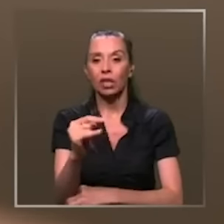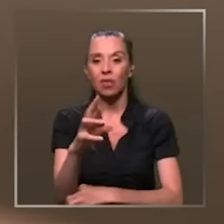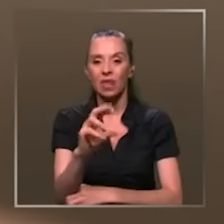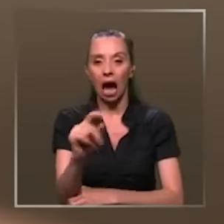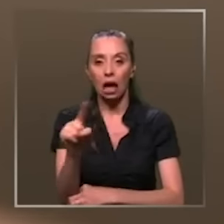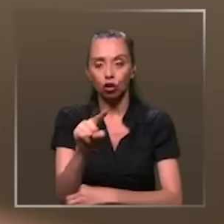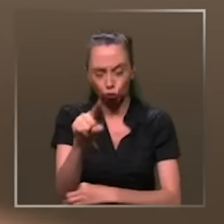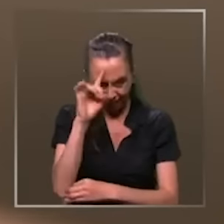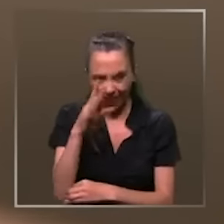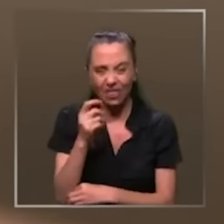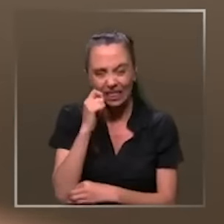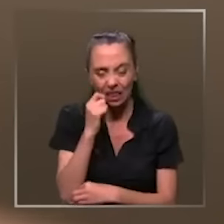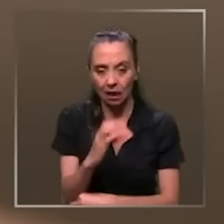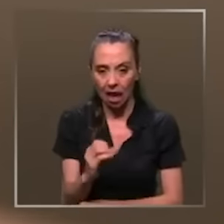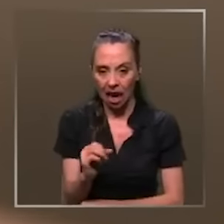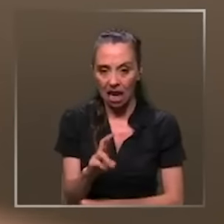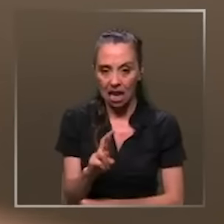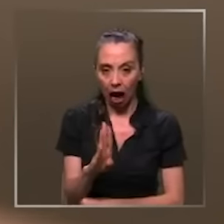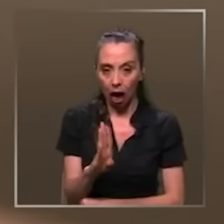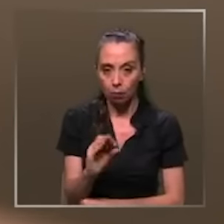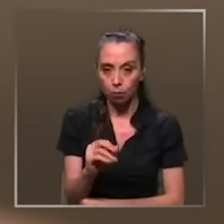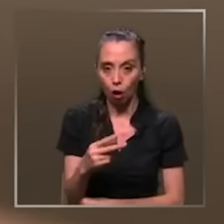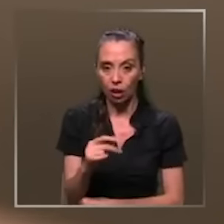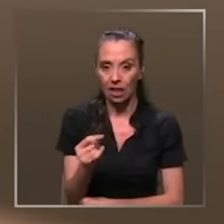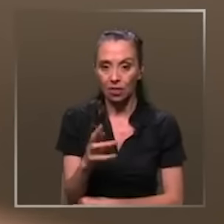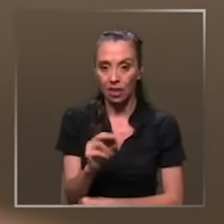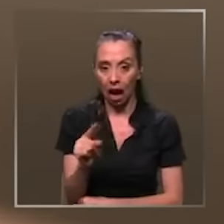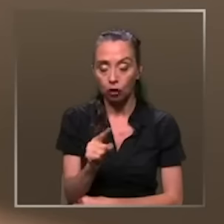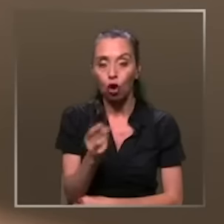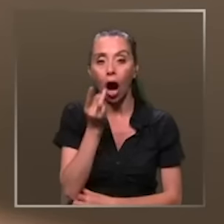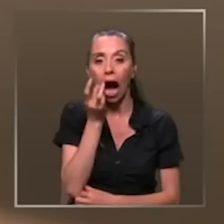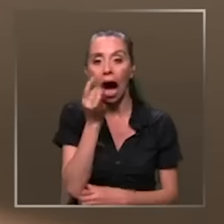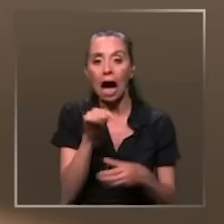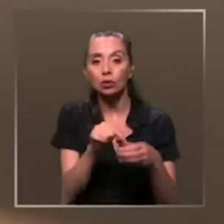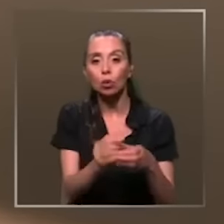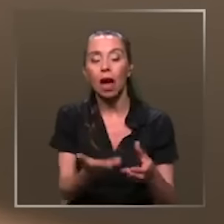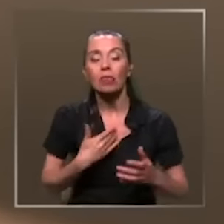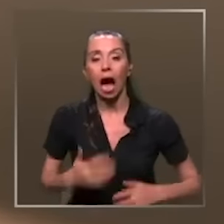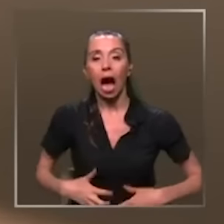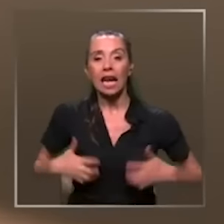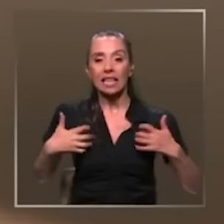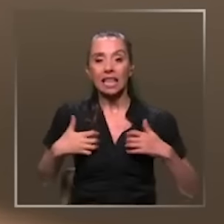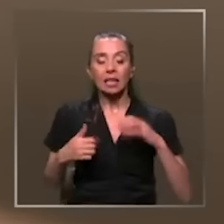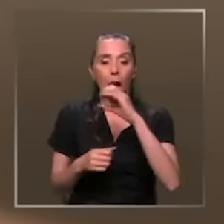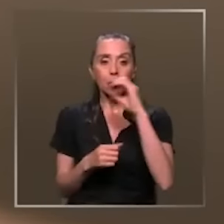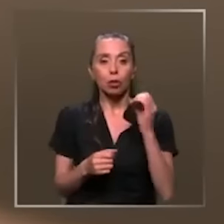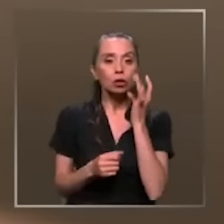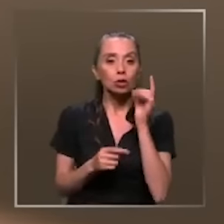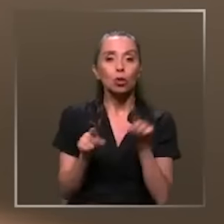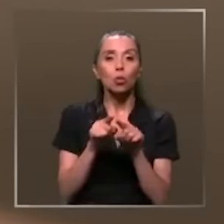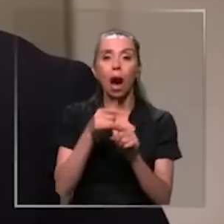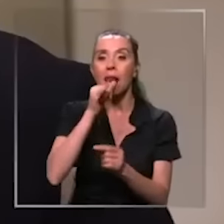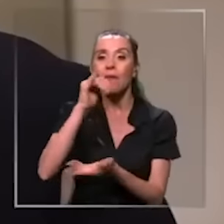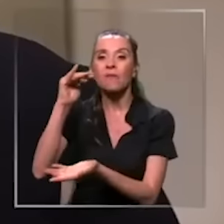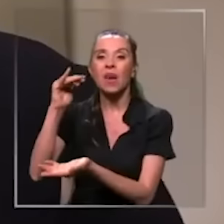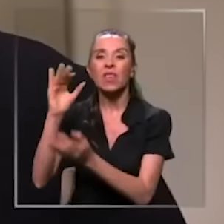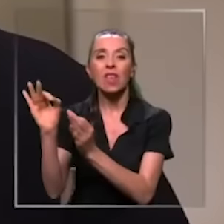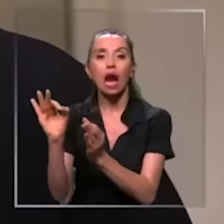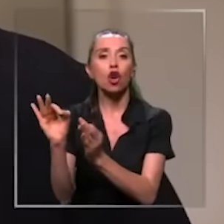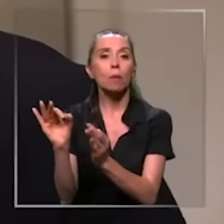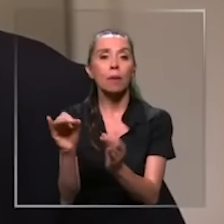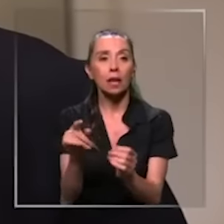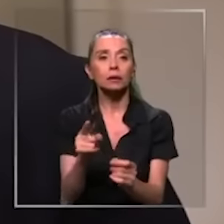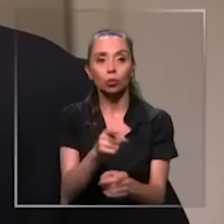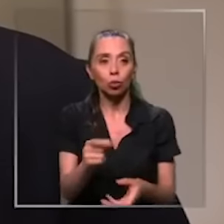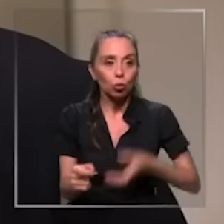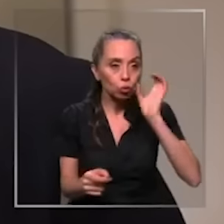los carbohidratos? Azúcar, que aporta energía. Su contenido de azúcar es proporcional al de una gaseosa regular. Si yo voy a